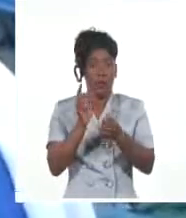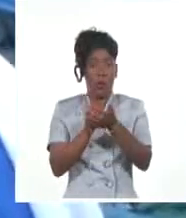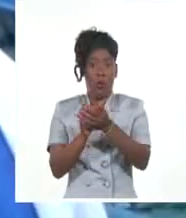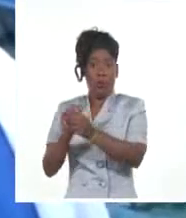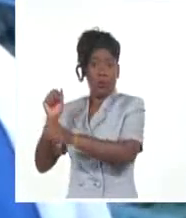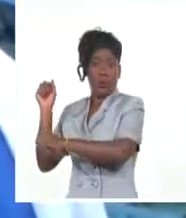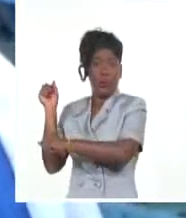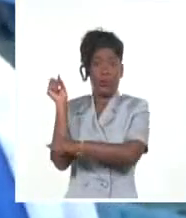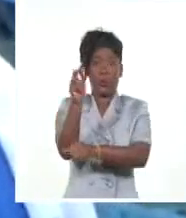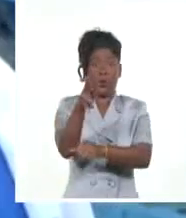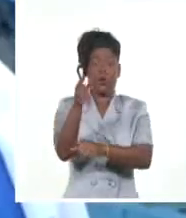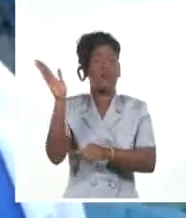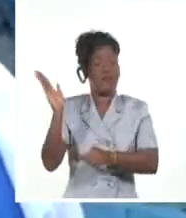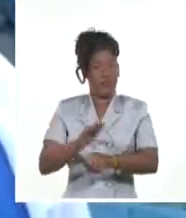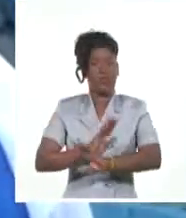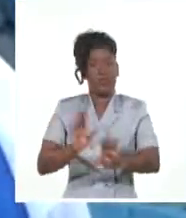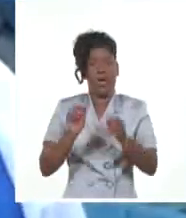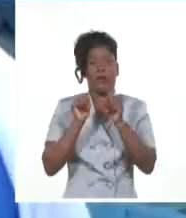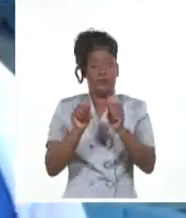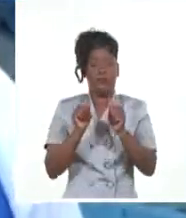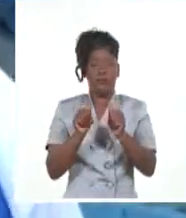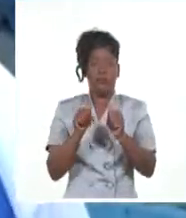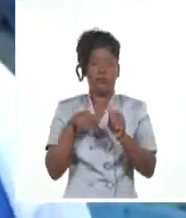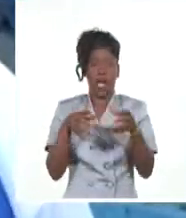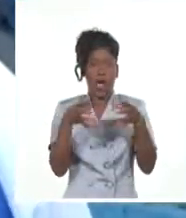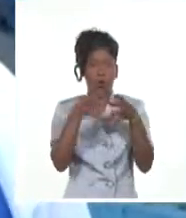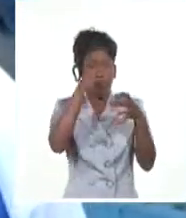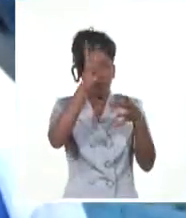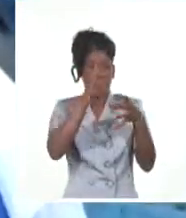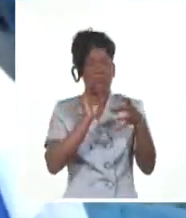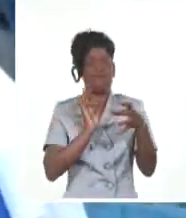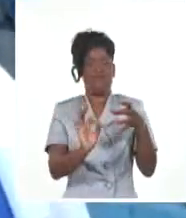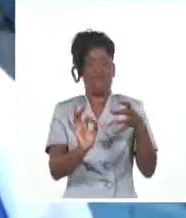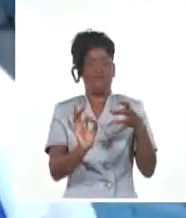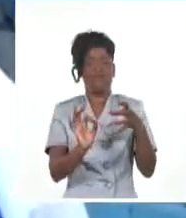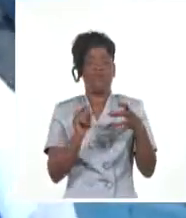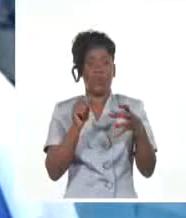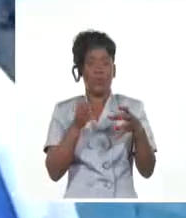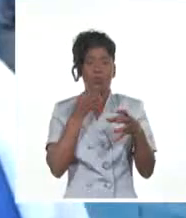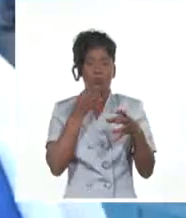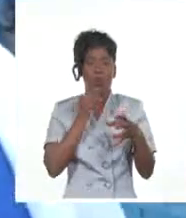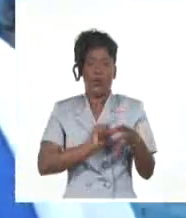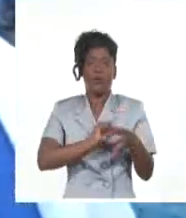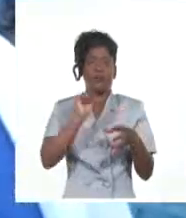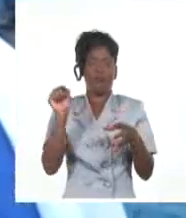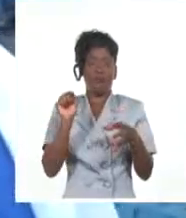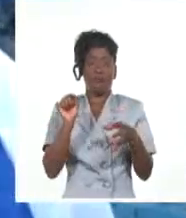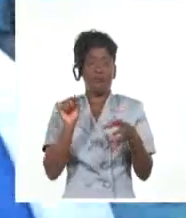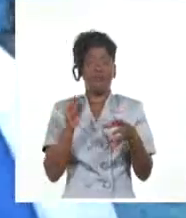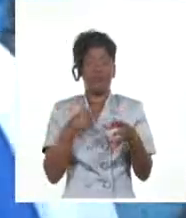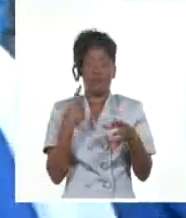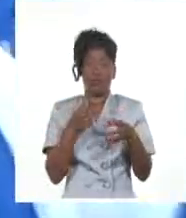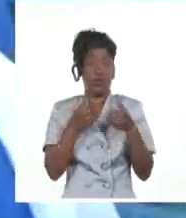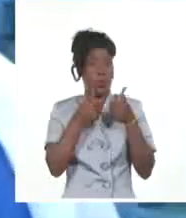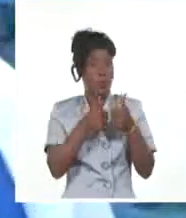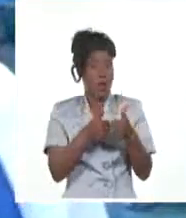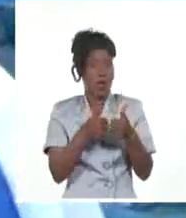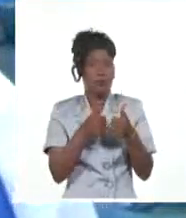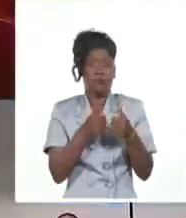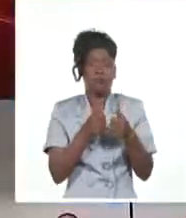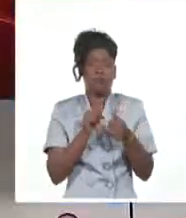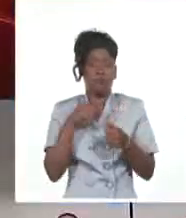completo. Me parece que ahora bueno, ya tenemos más posibilidades, el equipo ahora se dio con una buena